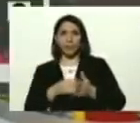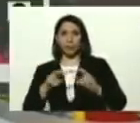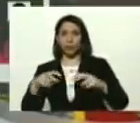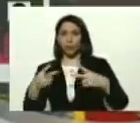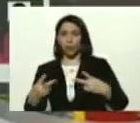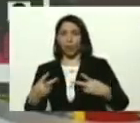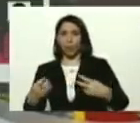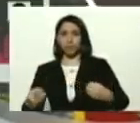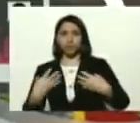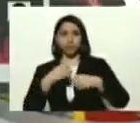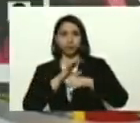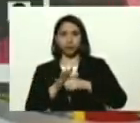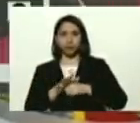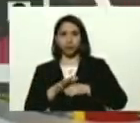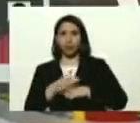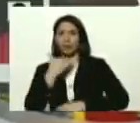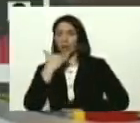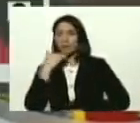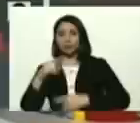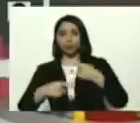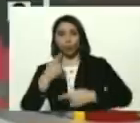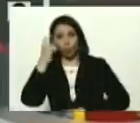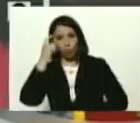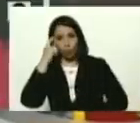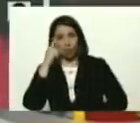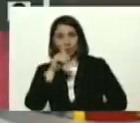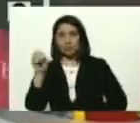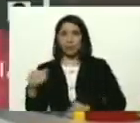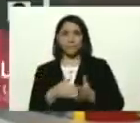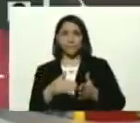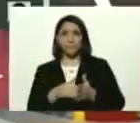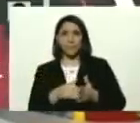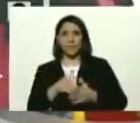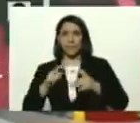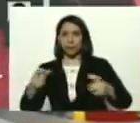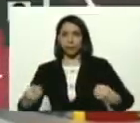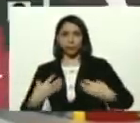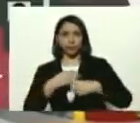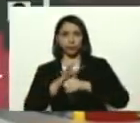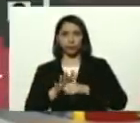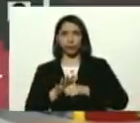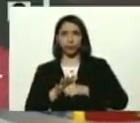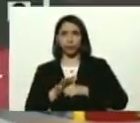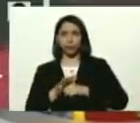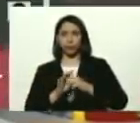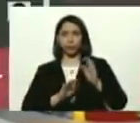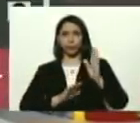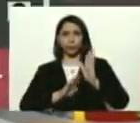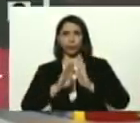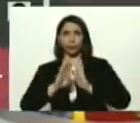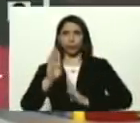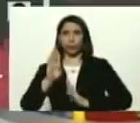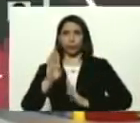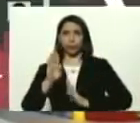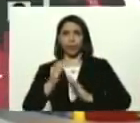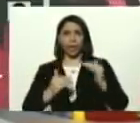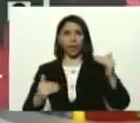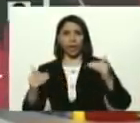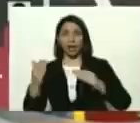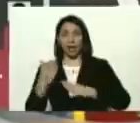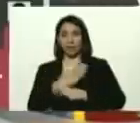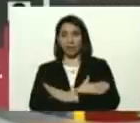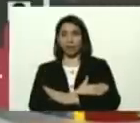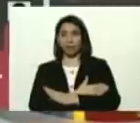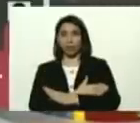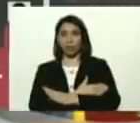días. Es decir, prácticamente por día 100.000 casos, mientras que el crecimiento anterior había tomado más